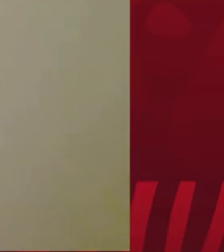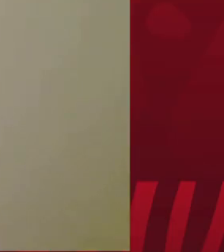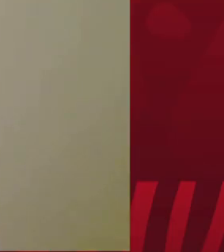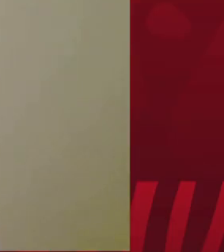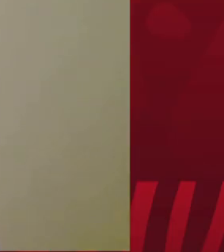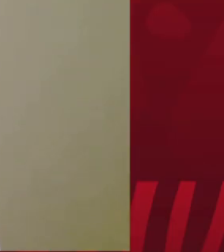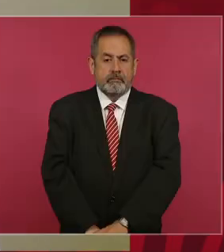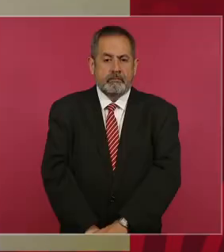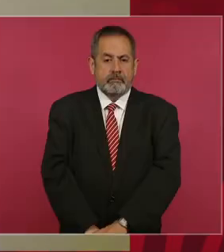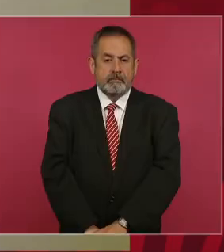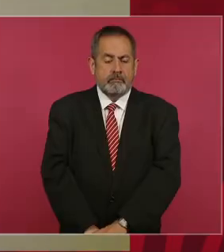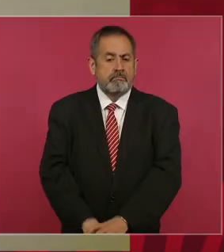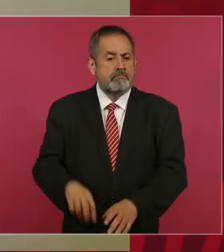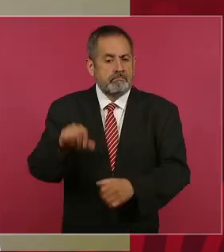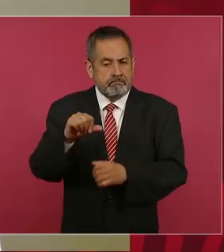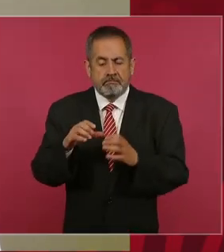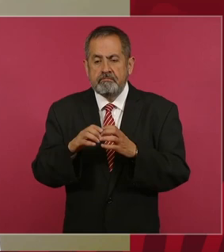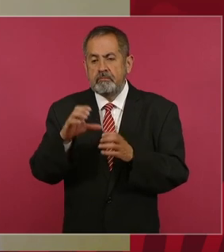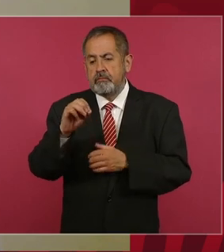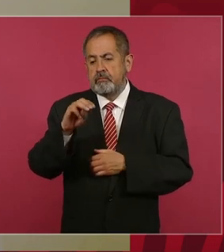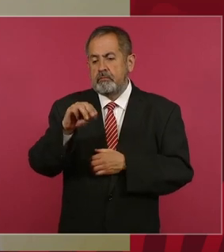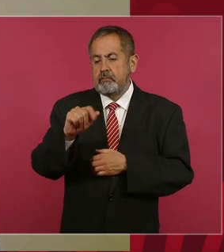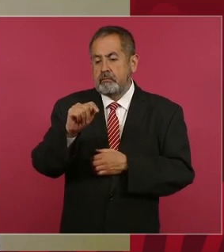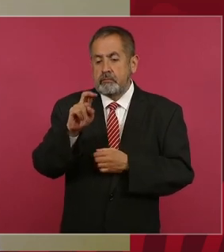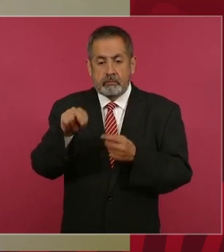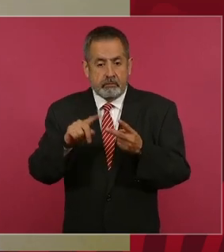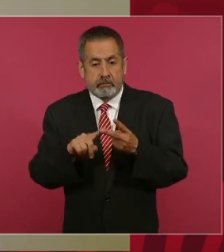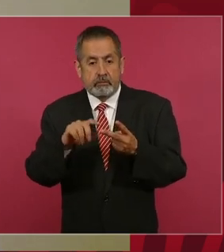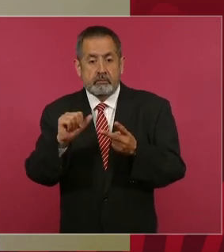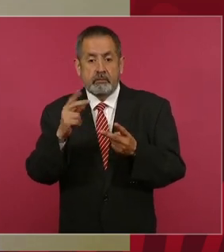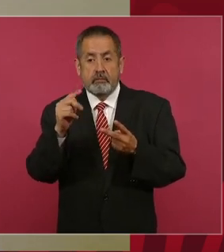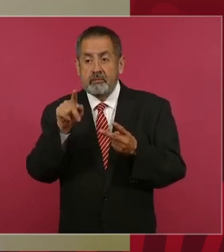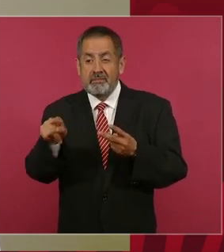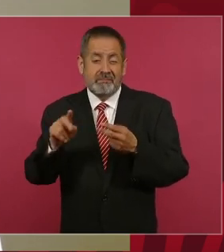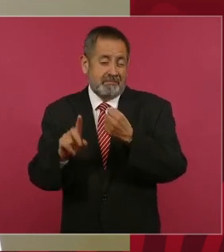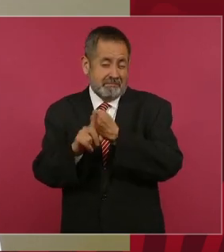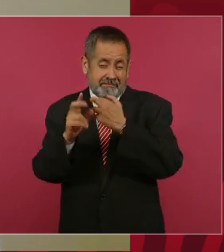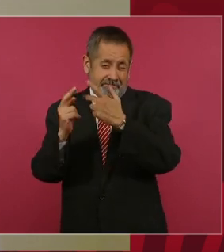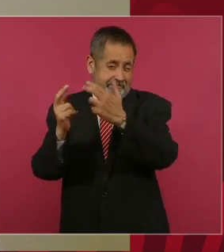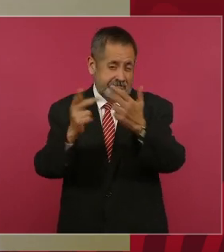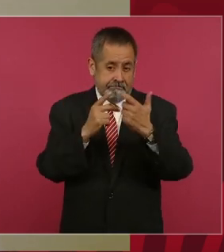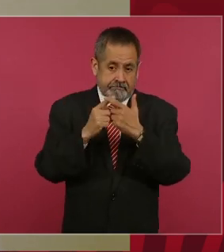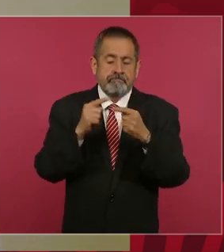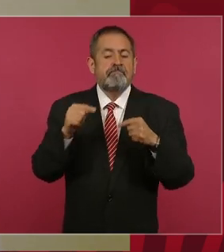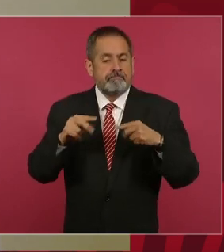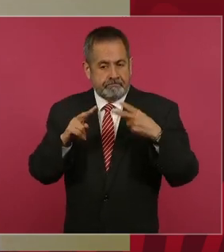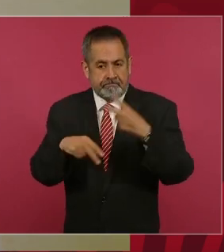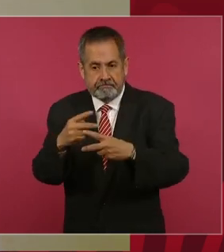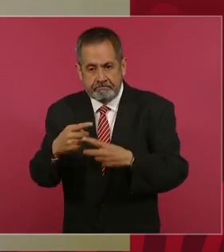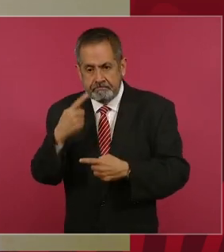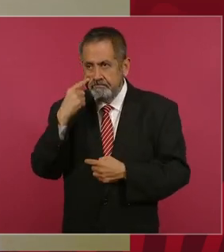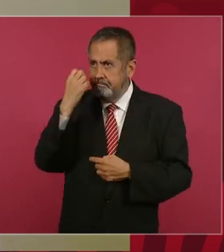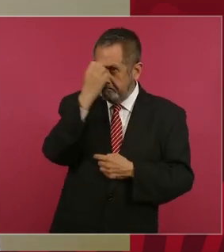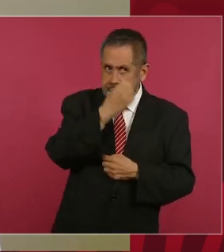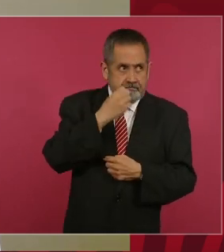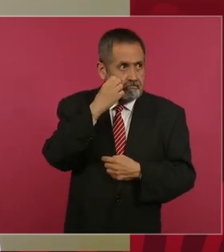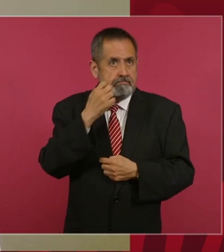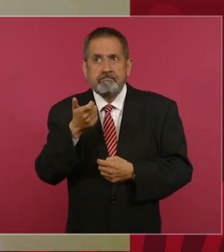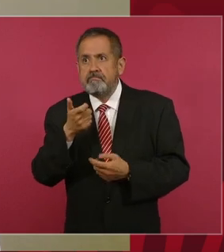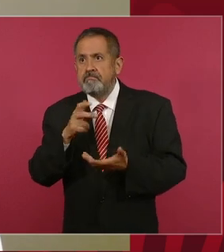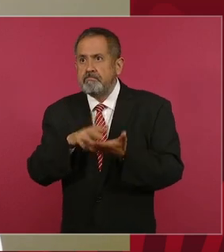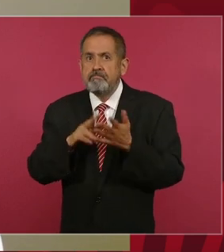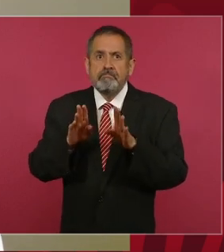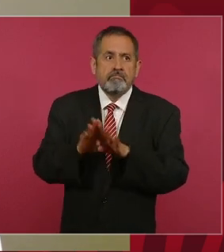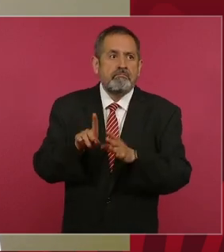de Tomatlán y Autlán, que han sido los más afectados, para determinar cuáles son los daños y